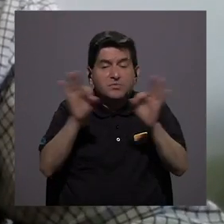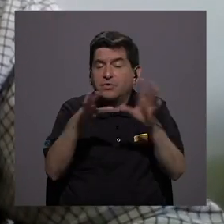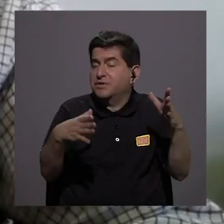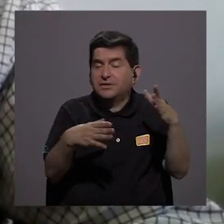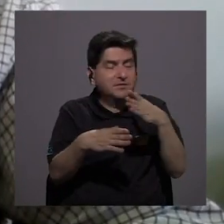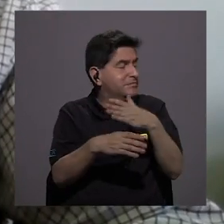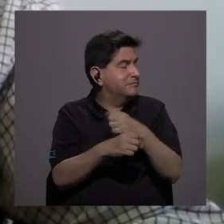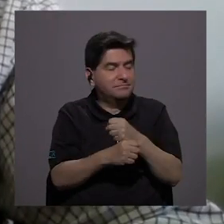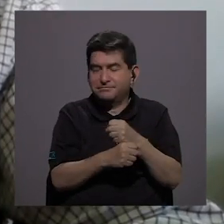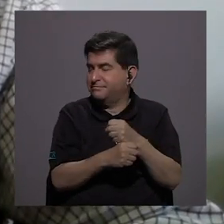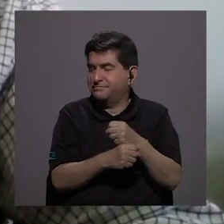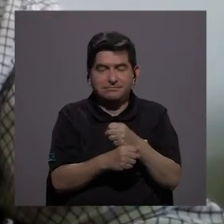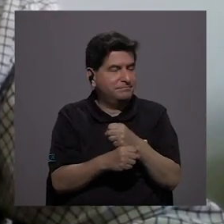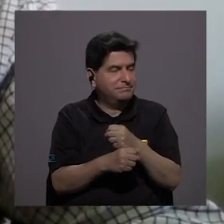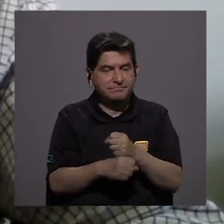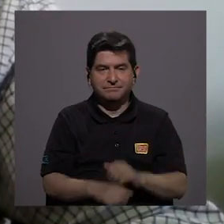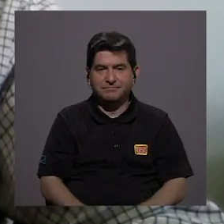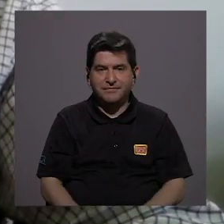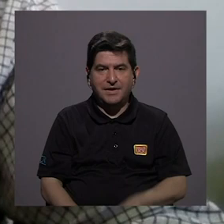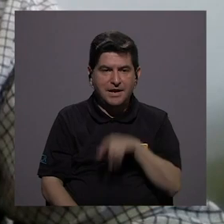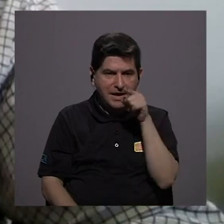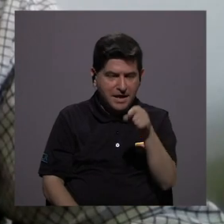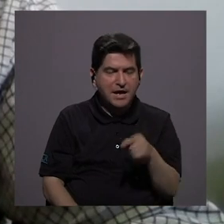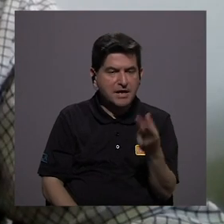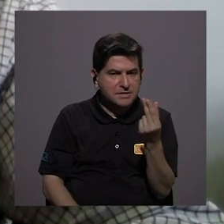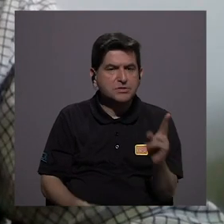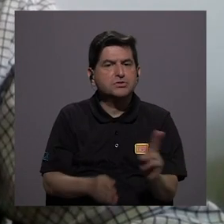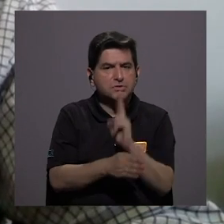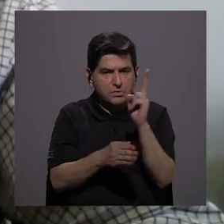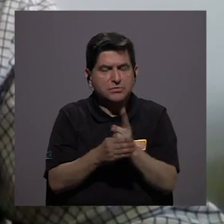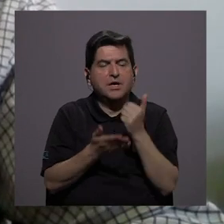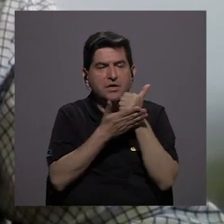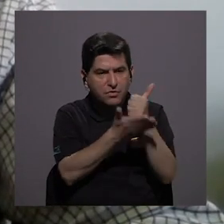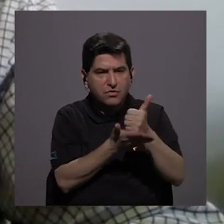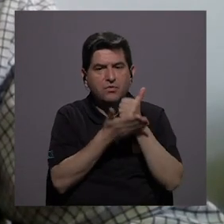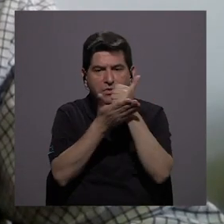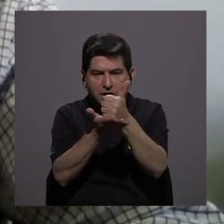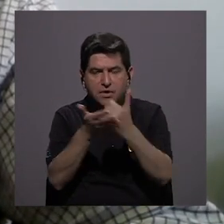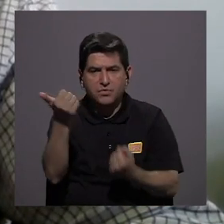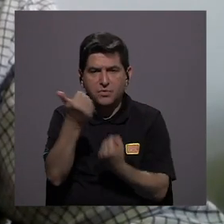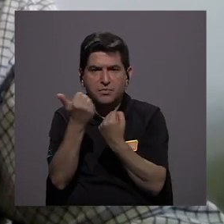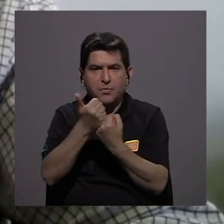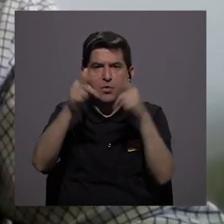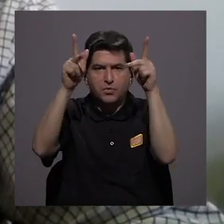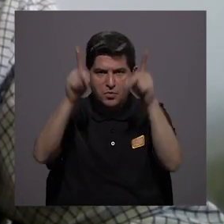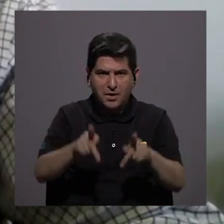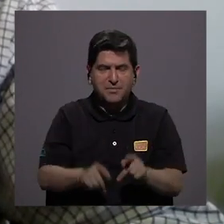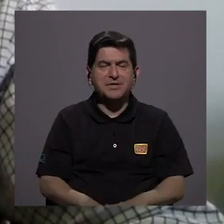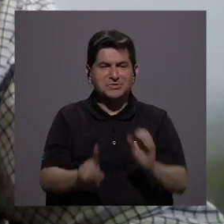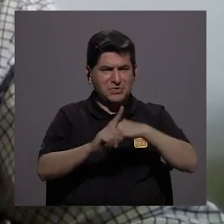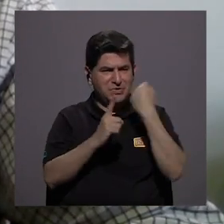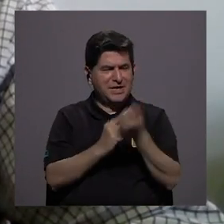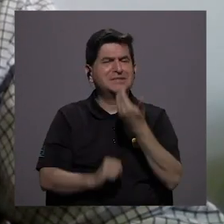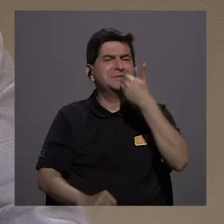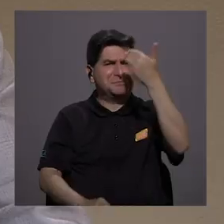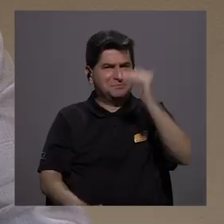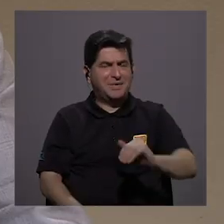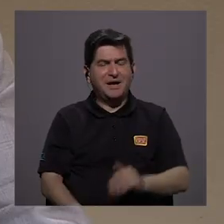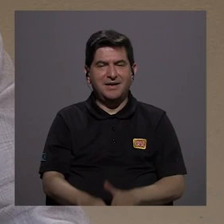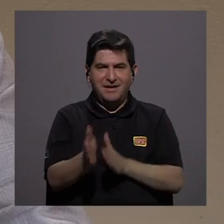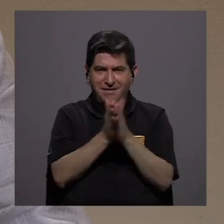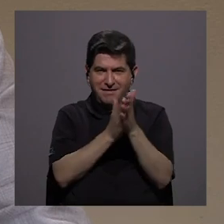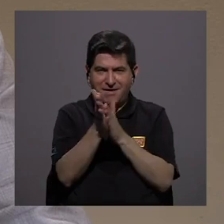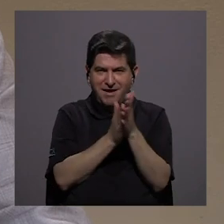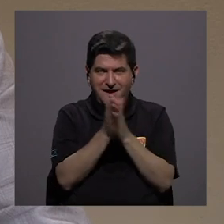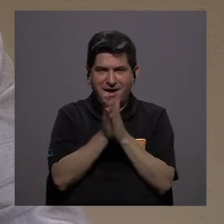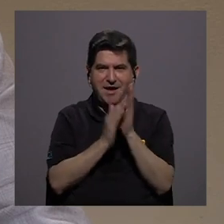importantes y canalizar esos recursos a tratar de ayudar y apoyar a la gente que le está pasando realmente muy mal. Quisiera aprovechar